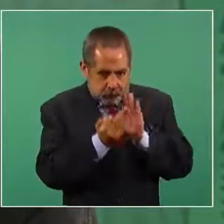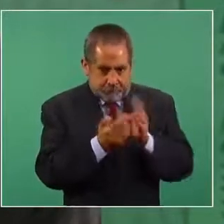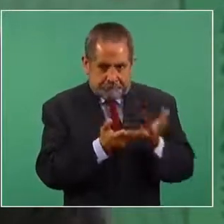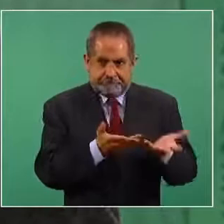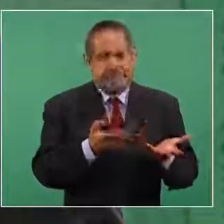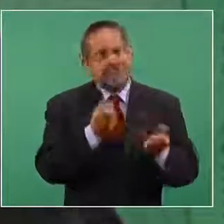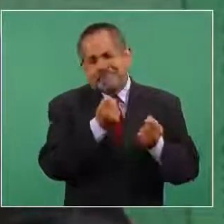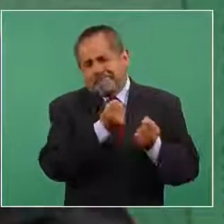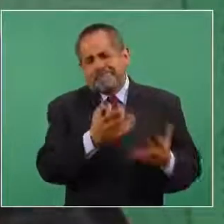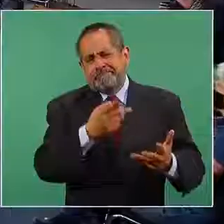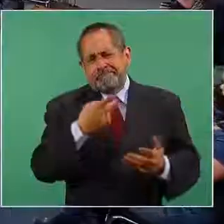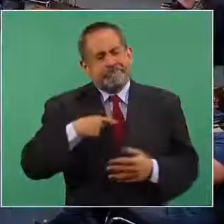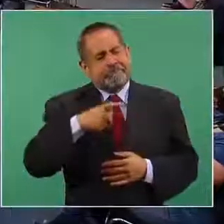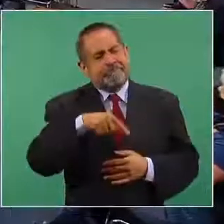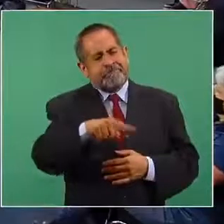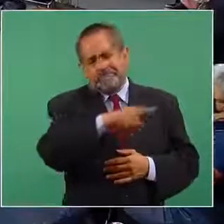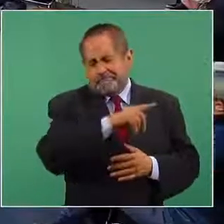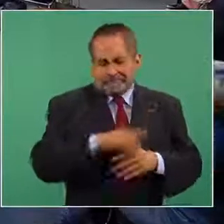y muchos